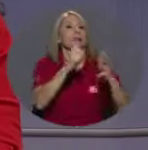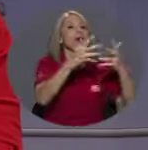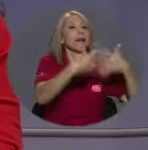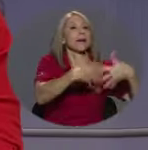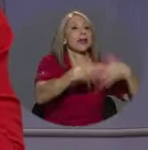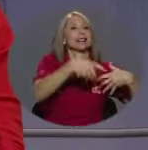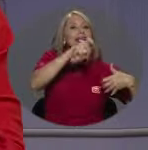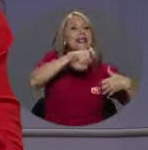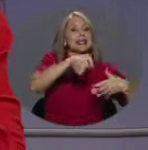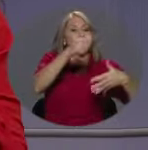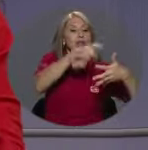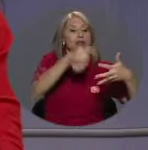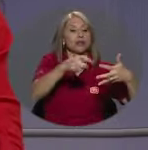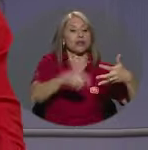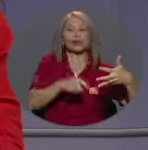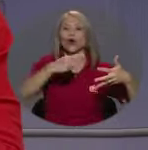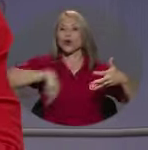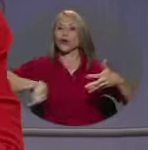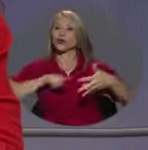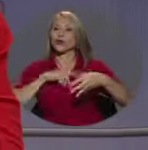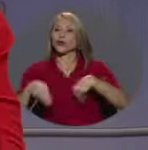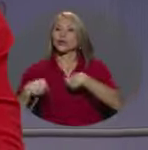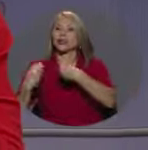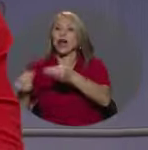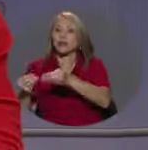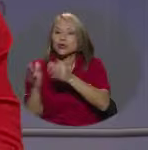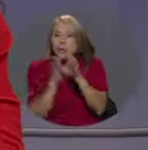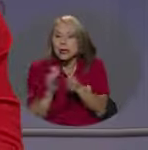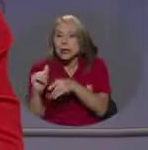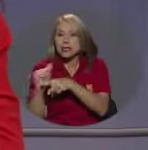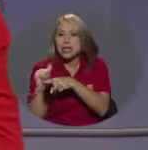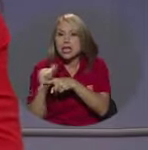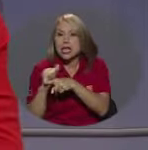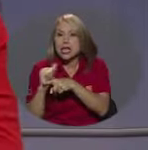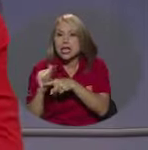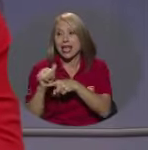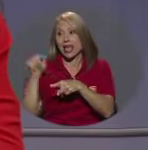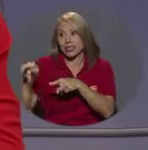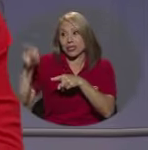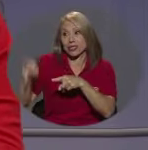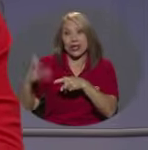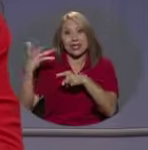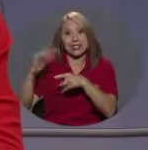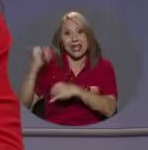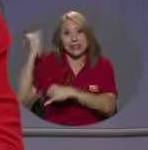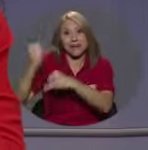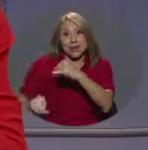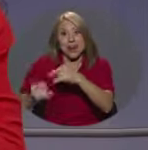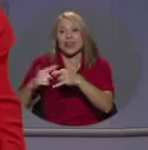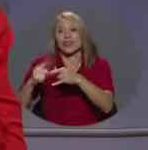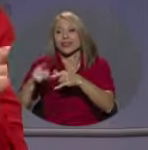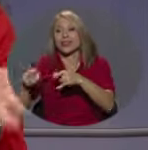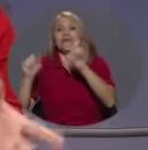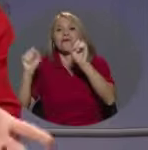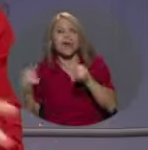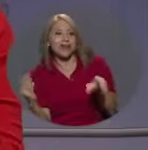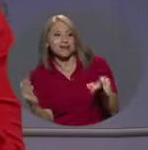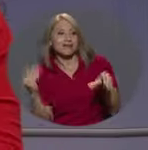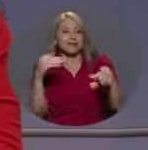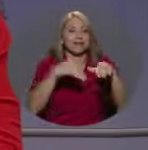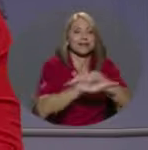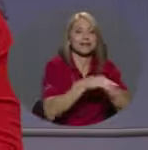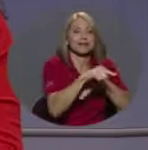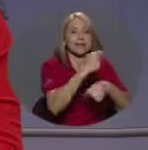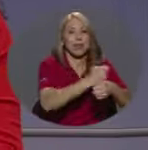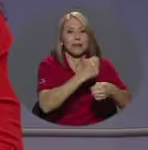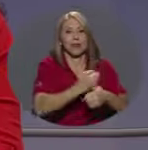un empleador. Entonces es ahí donde nos aseguramos que este muchacho, una vez que ya concluya su capacitación, tenga entonces la